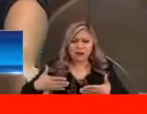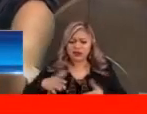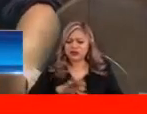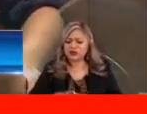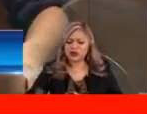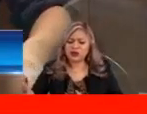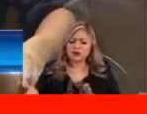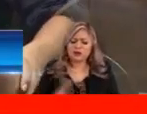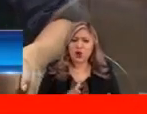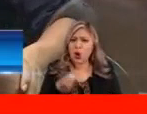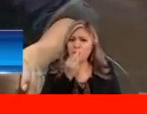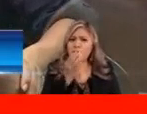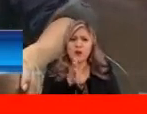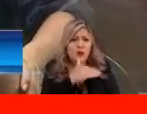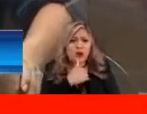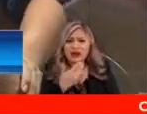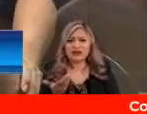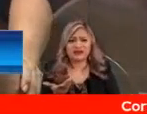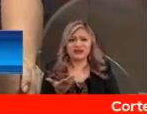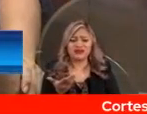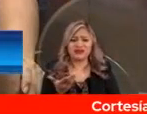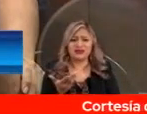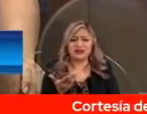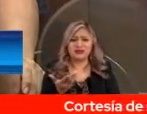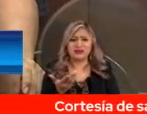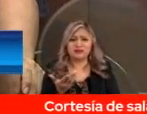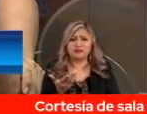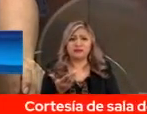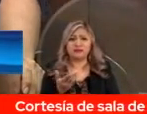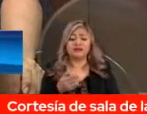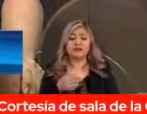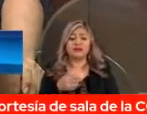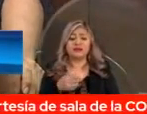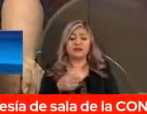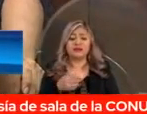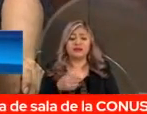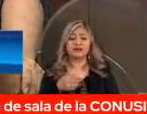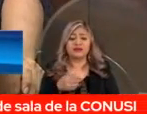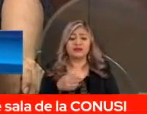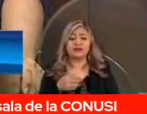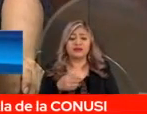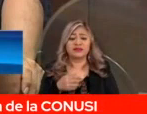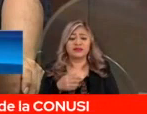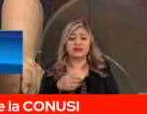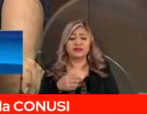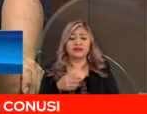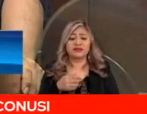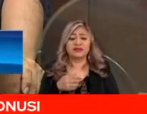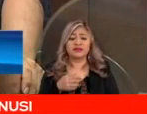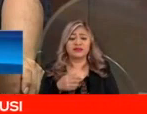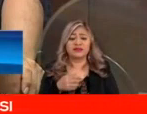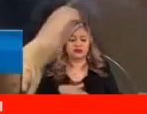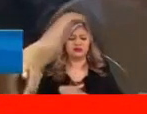Y no podemos seguir aceptando que esa es la vida que el pueblo merece. Esto tiene que acabar y tiene que parar. Por